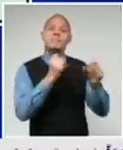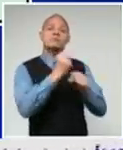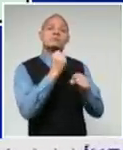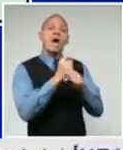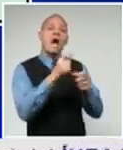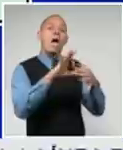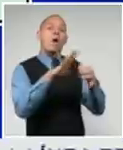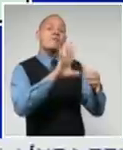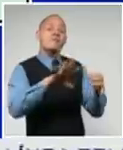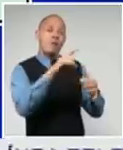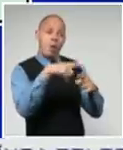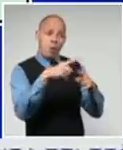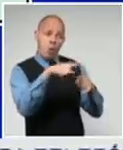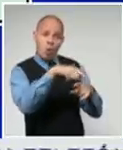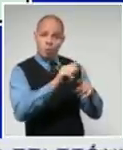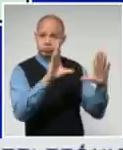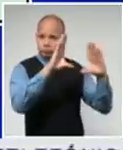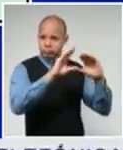tenía